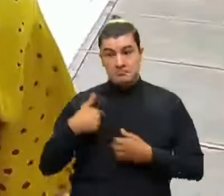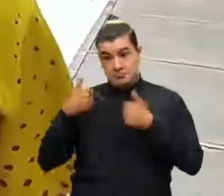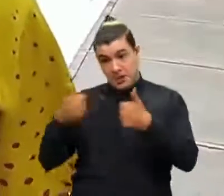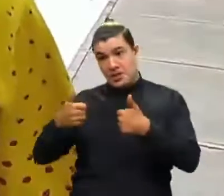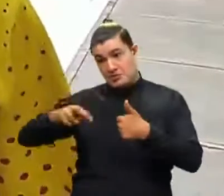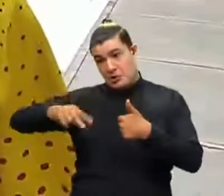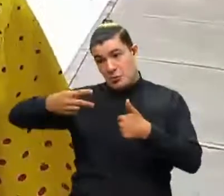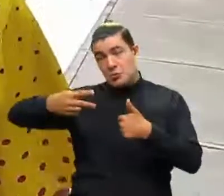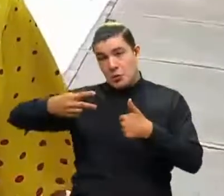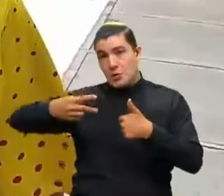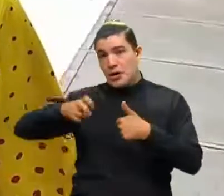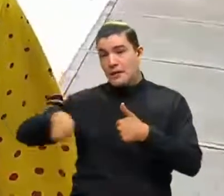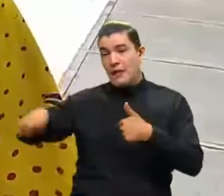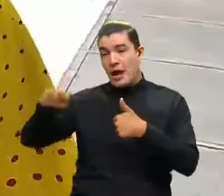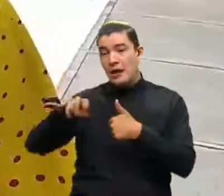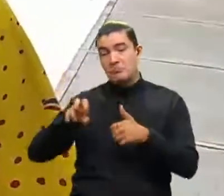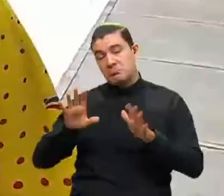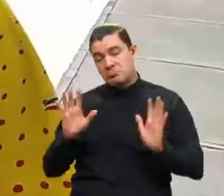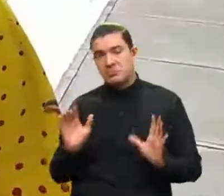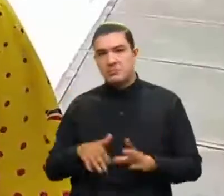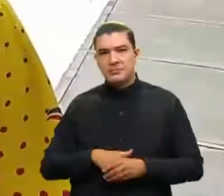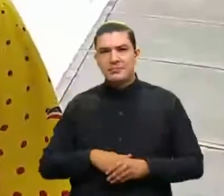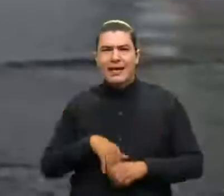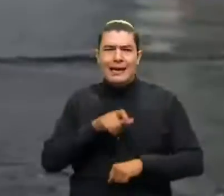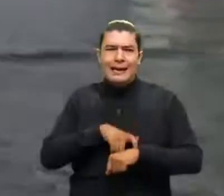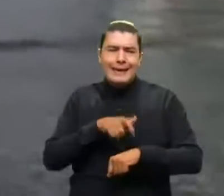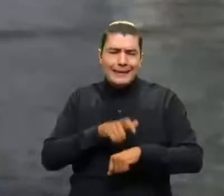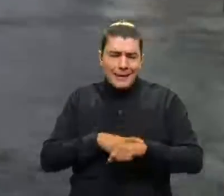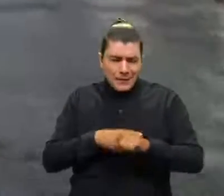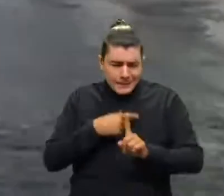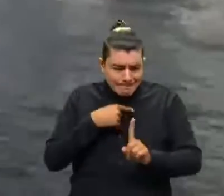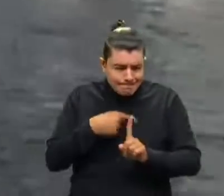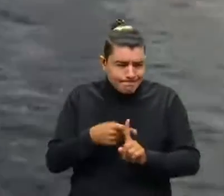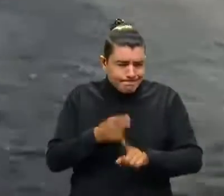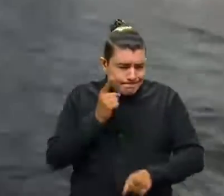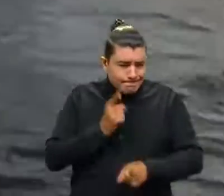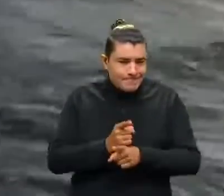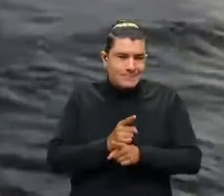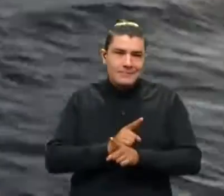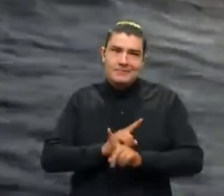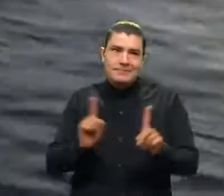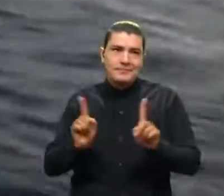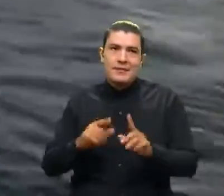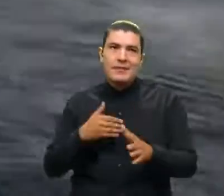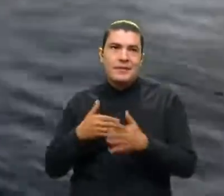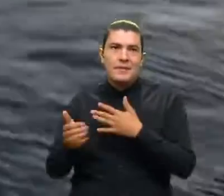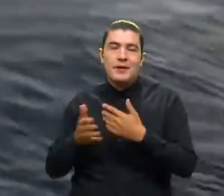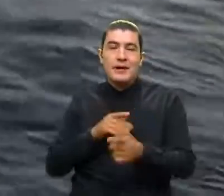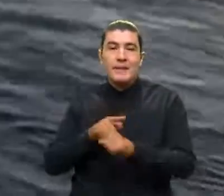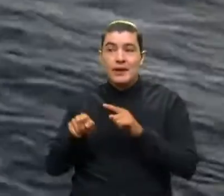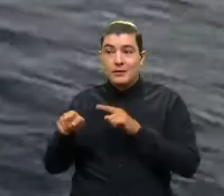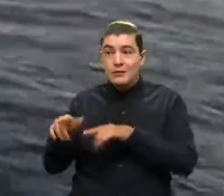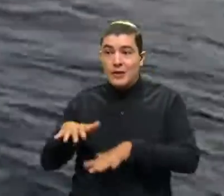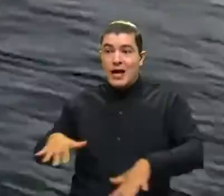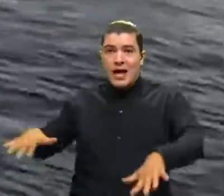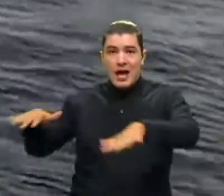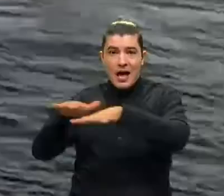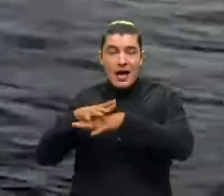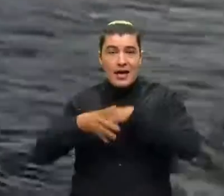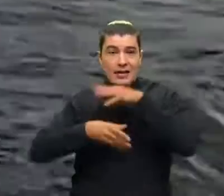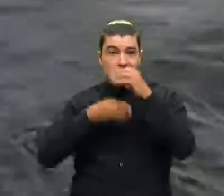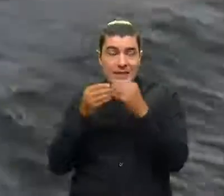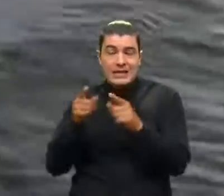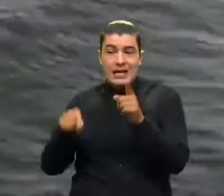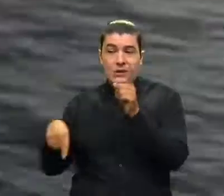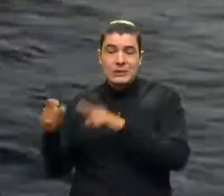bien y pues el tiempo no es el óptimo, pero digamos que en las aguas abiertas el tiempo es relativo porque los escenarios y todo pues pueden tanto